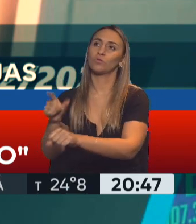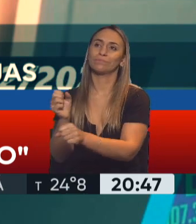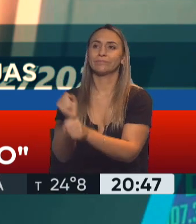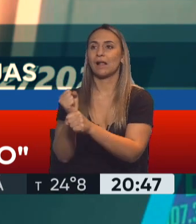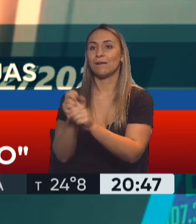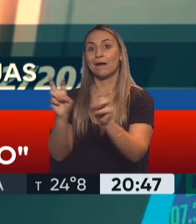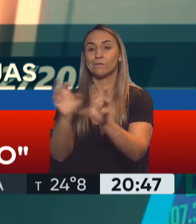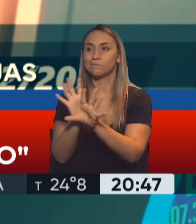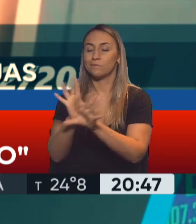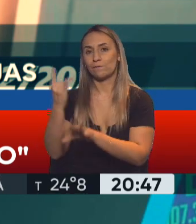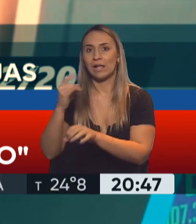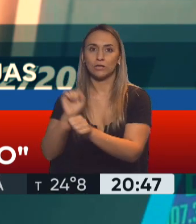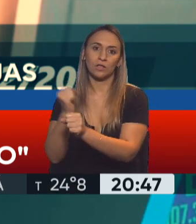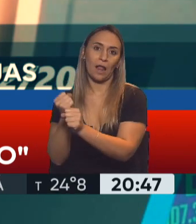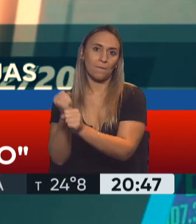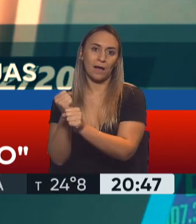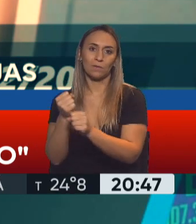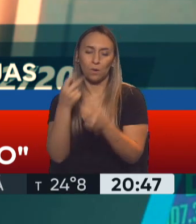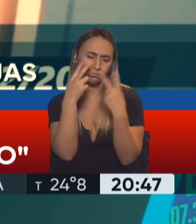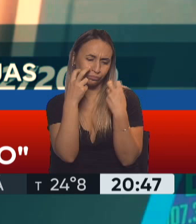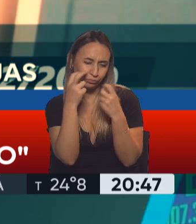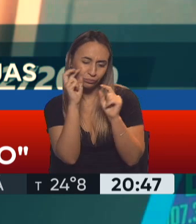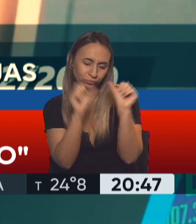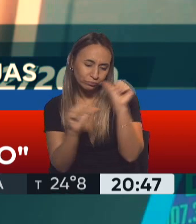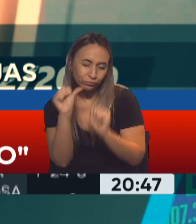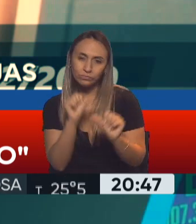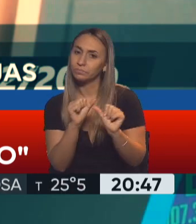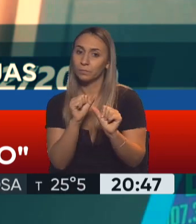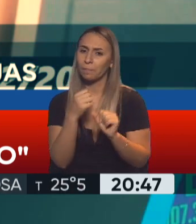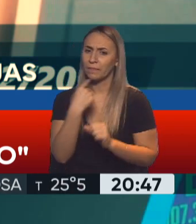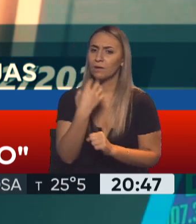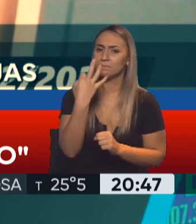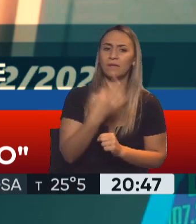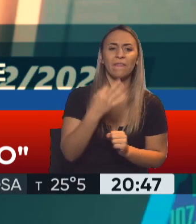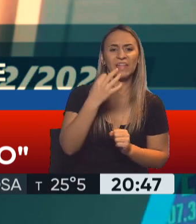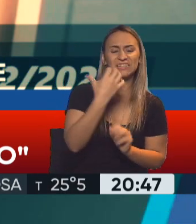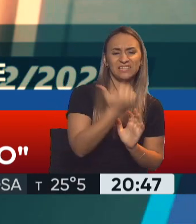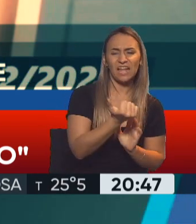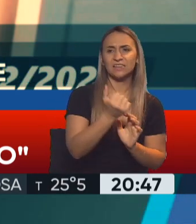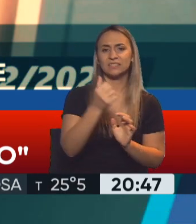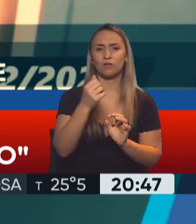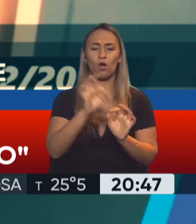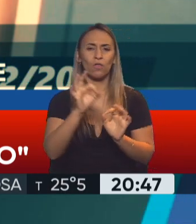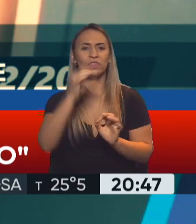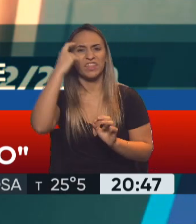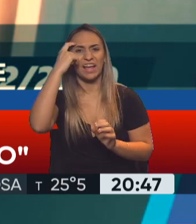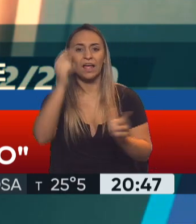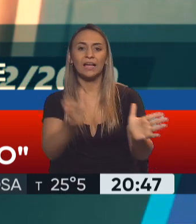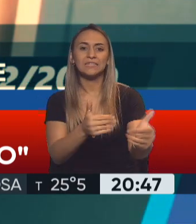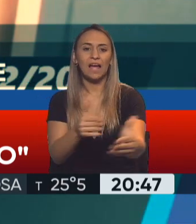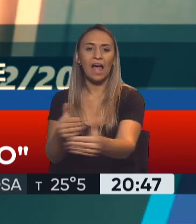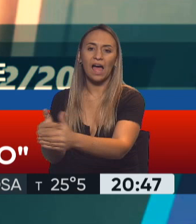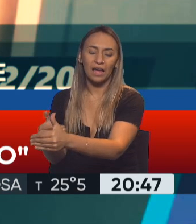laburo como como perito y ahí lo que habían dicho que había entre seis y diez cajas repletas de billetes